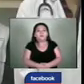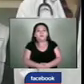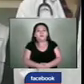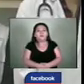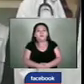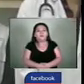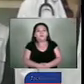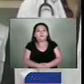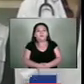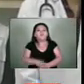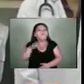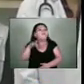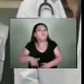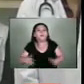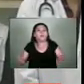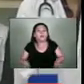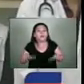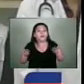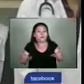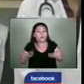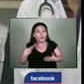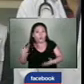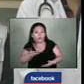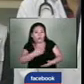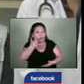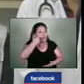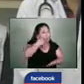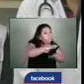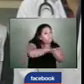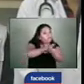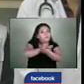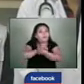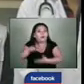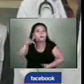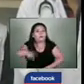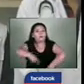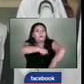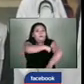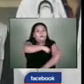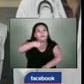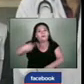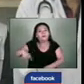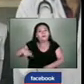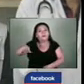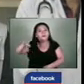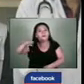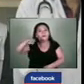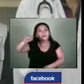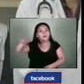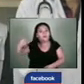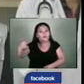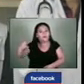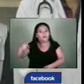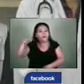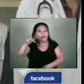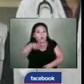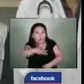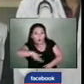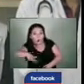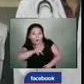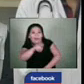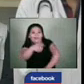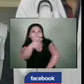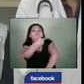Este día nos encontramos realizando una jornada de higienización en la unidad de salud de San Jacinto, específicamente en el área de